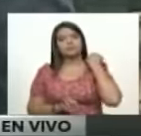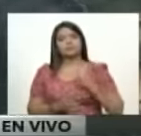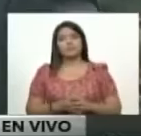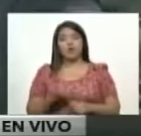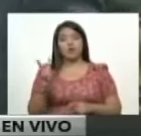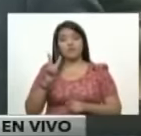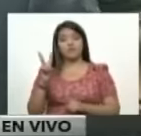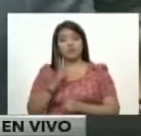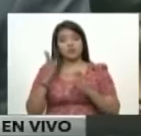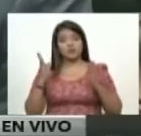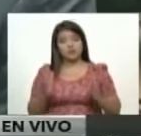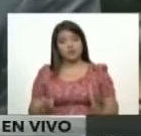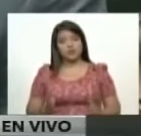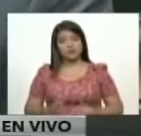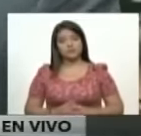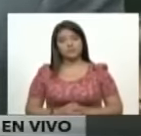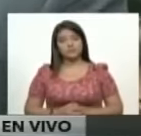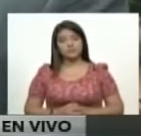venezolano